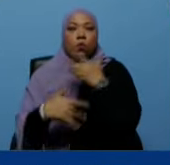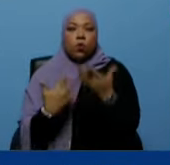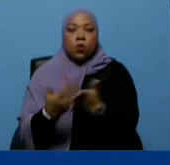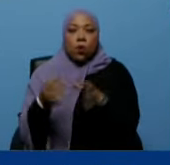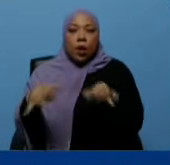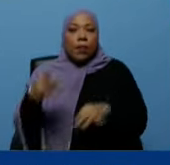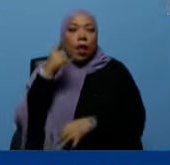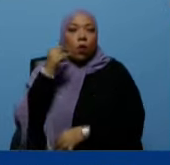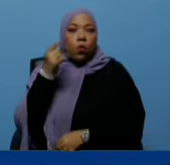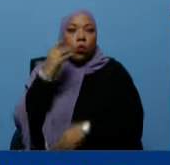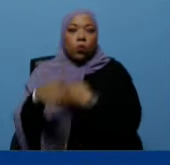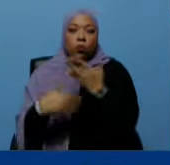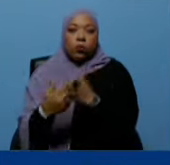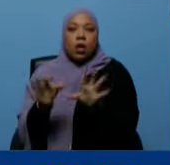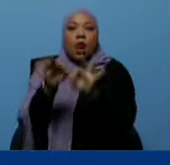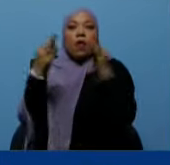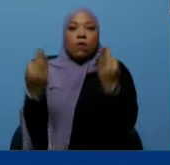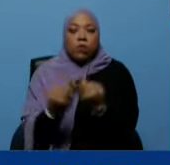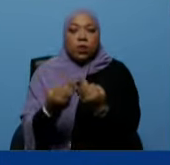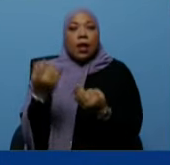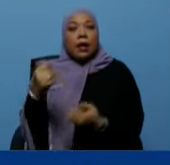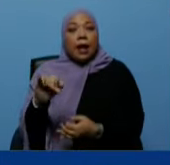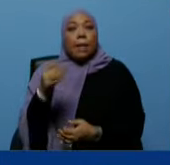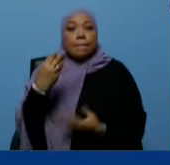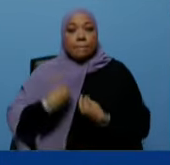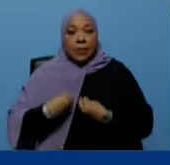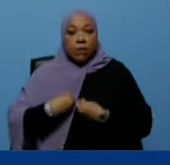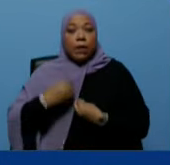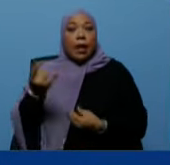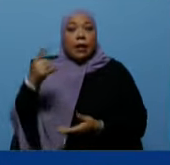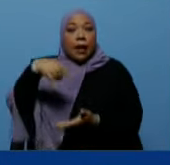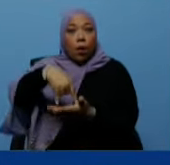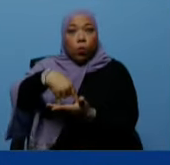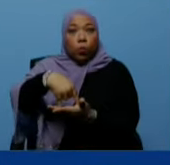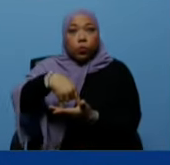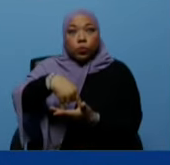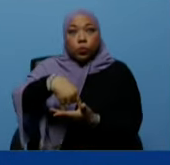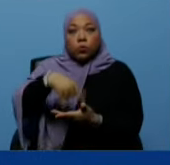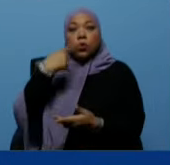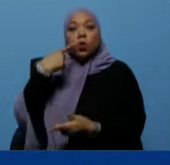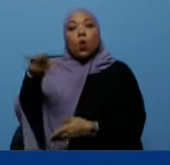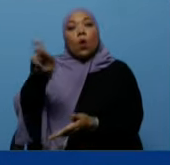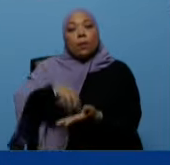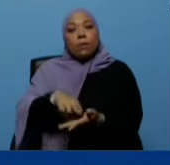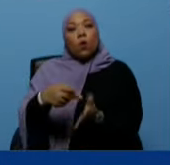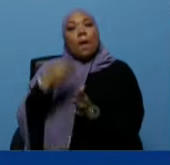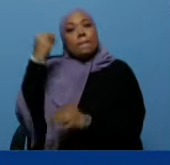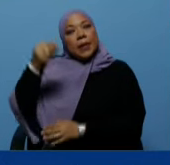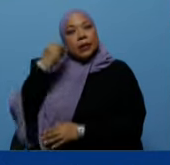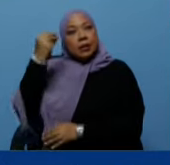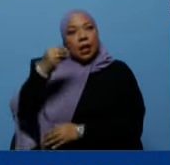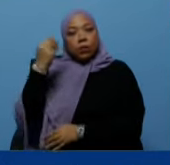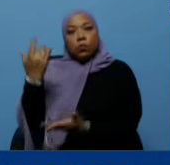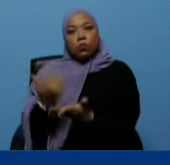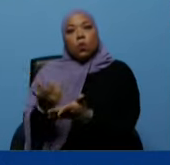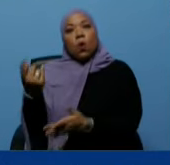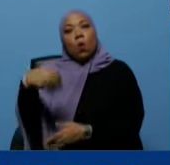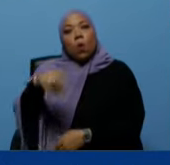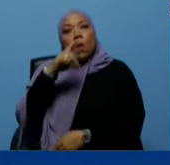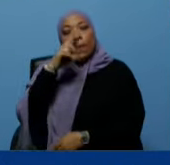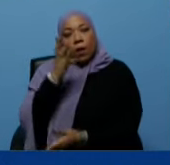esta herramienta para la familia carabobeña y sobre todo, presidente, como usted siempre nos lo dice, pensando en los